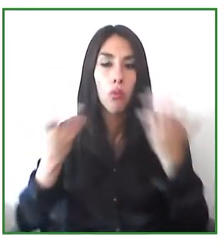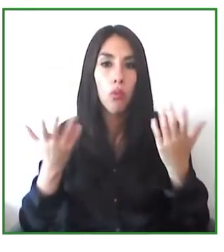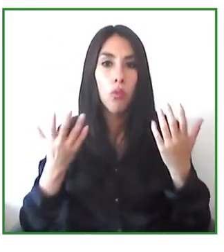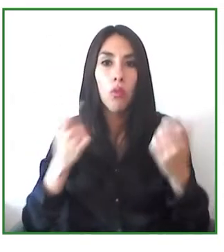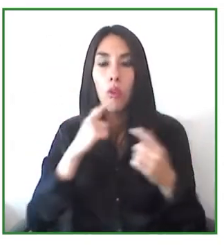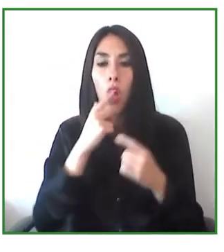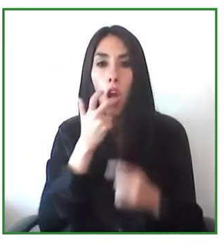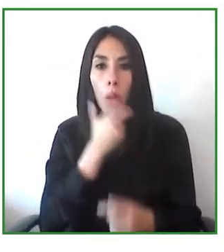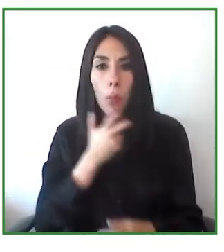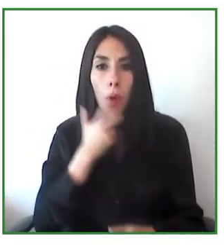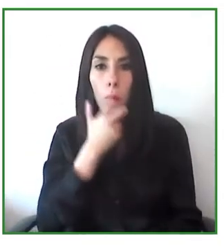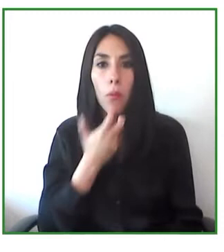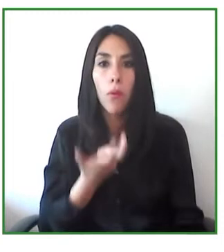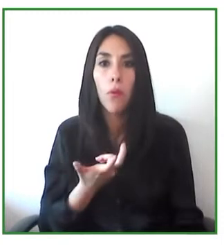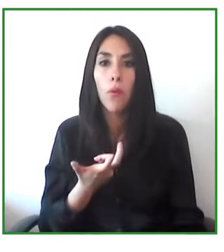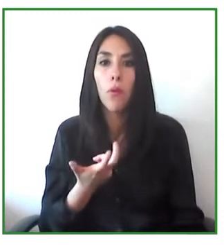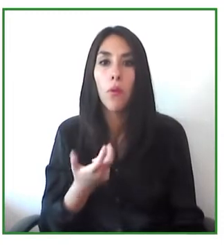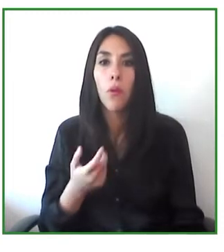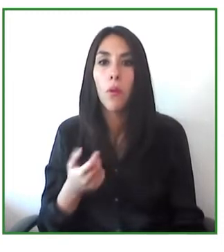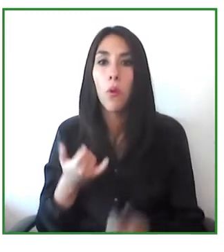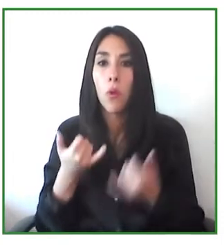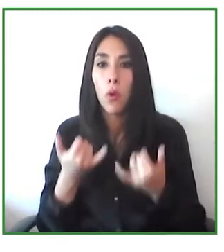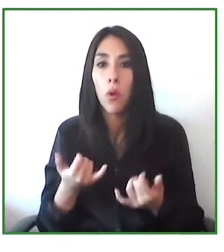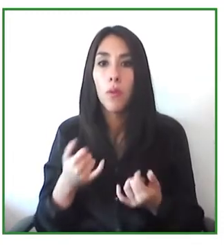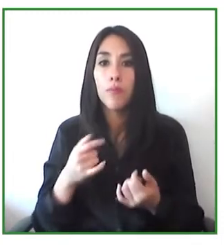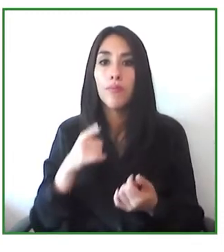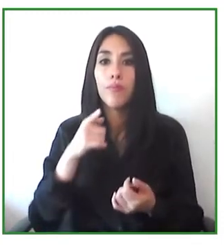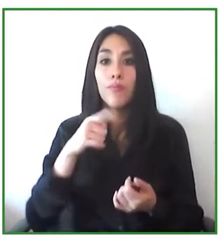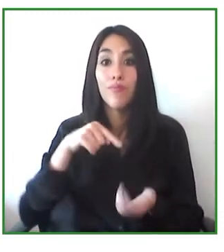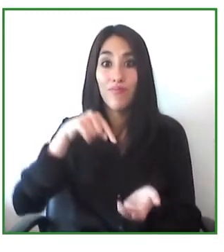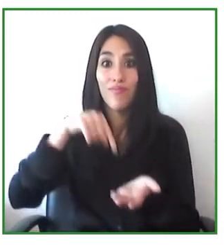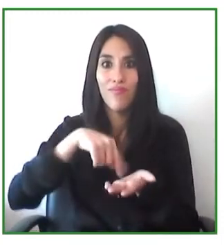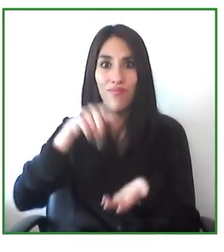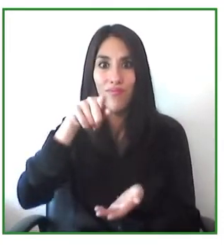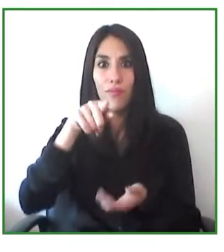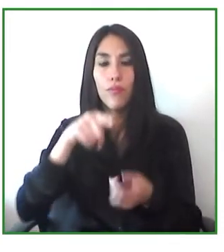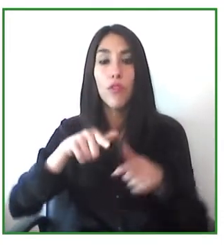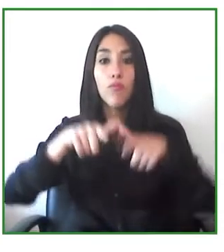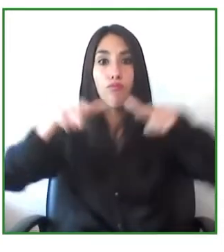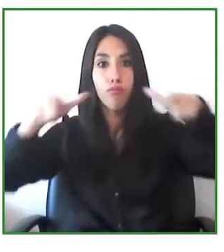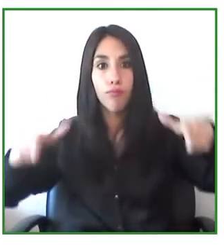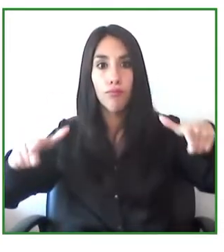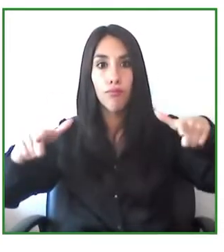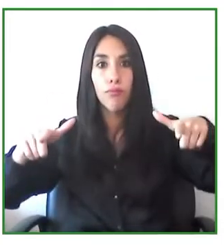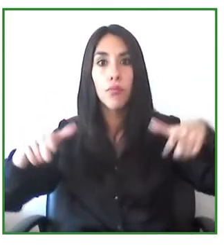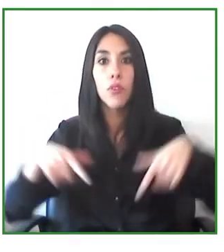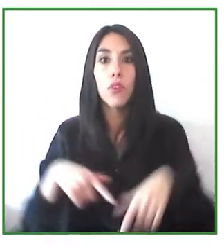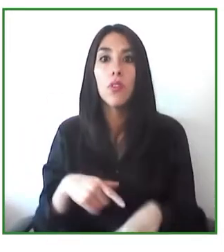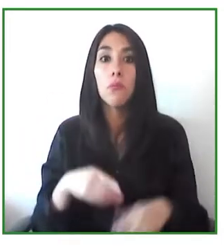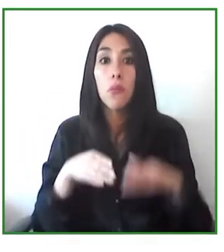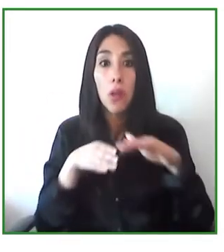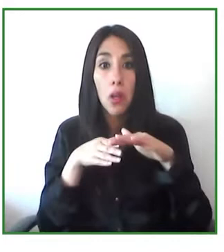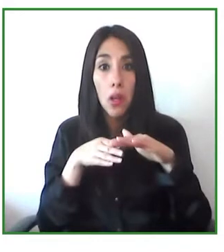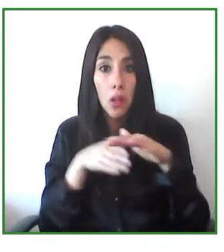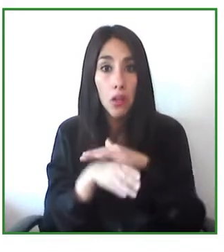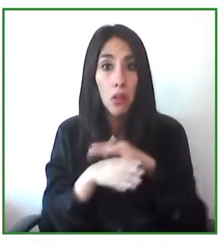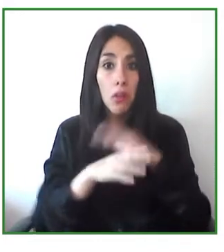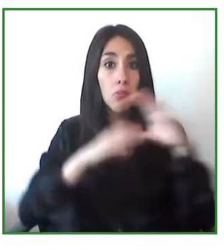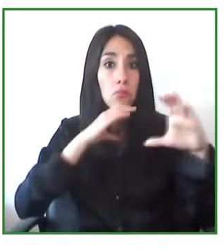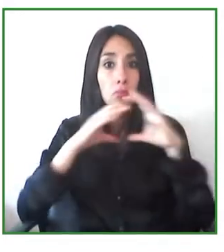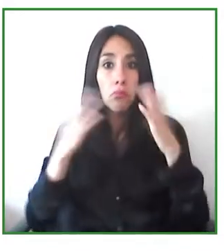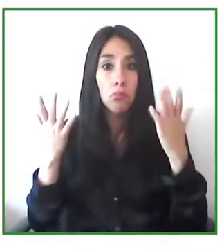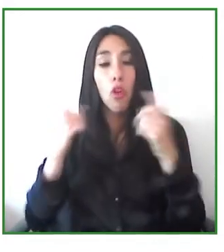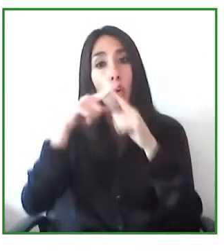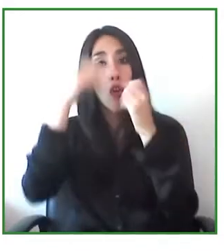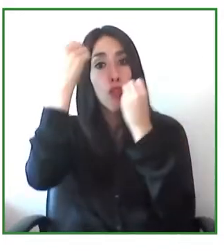ha garantizado esta accesibilidad a la comunicación e información durante estos 21 años,